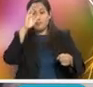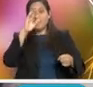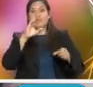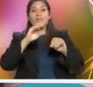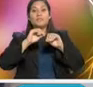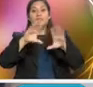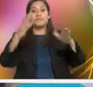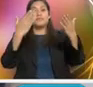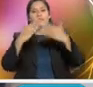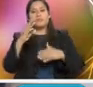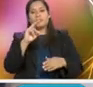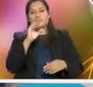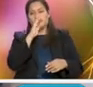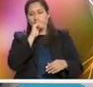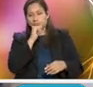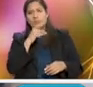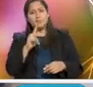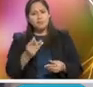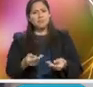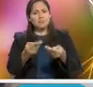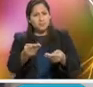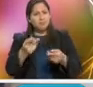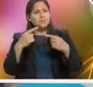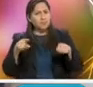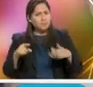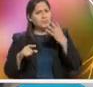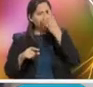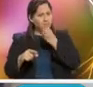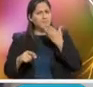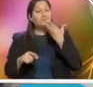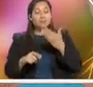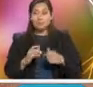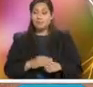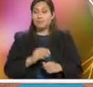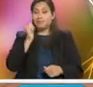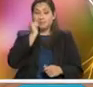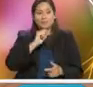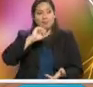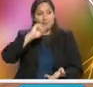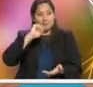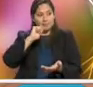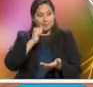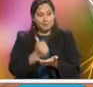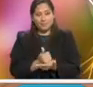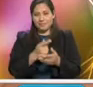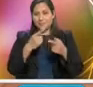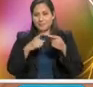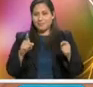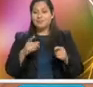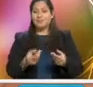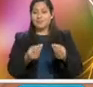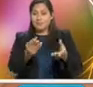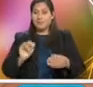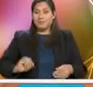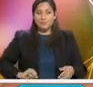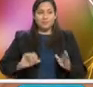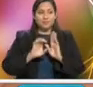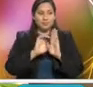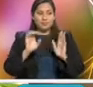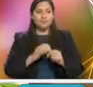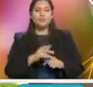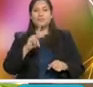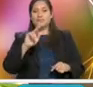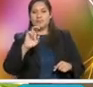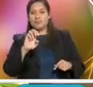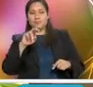bandas, pero que tenían una muy buena propuesta. Entonces, siempre marcaron la diferencia y lanzaron propuestas interesantes como Kenny